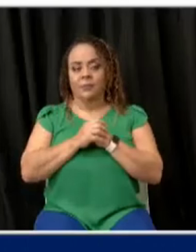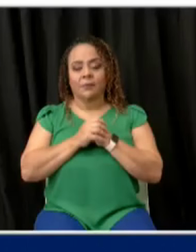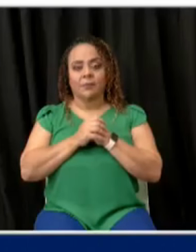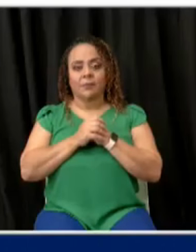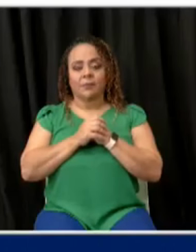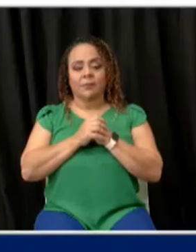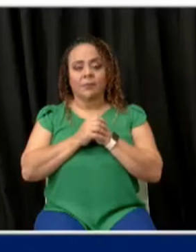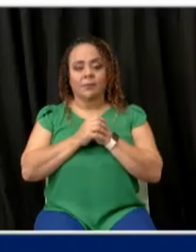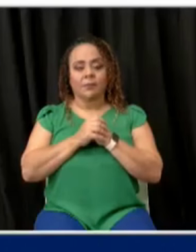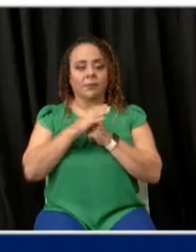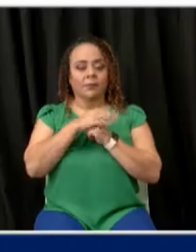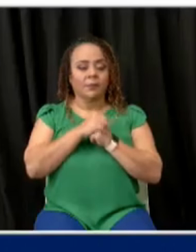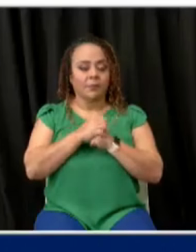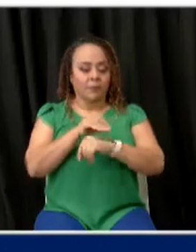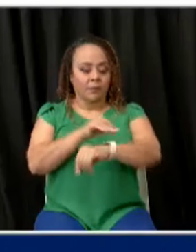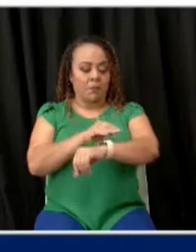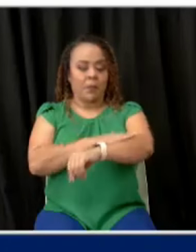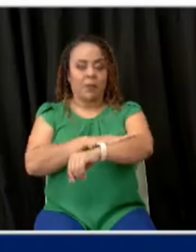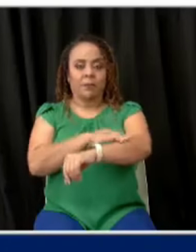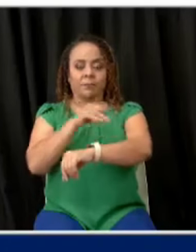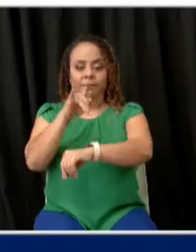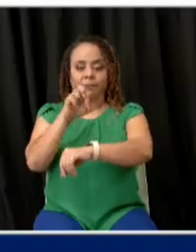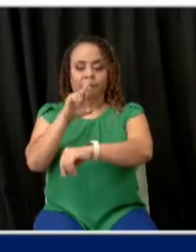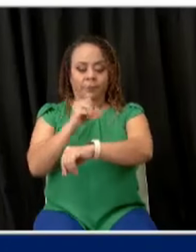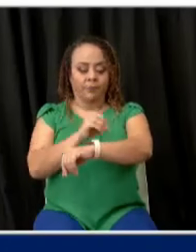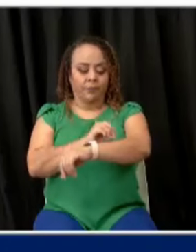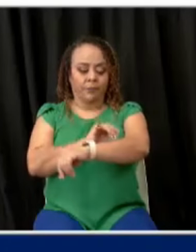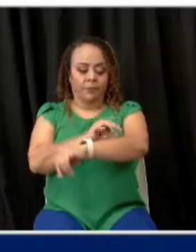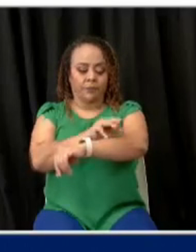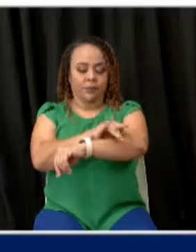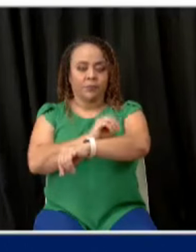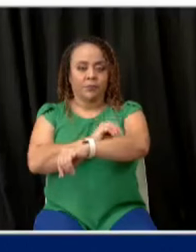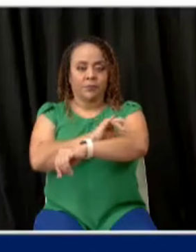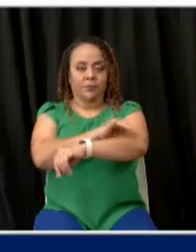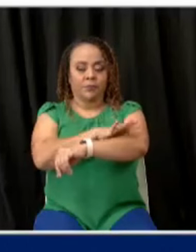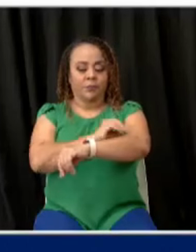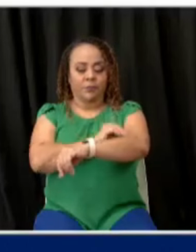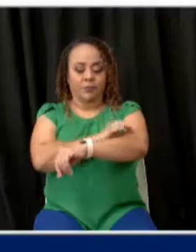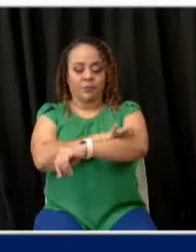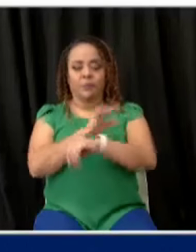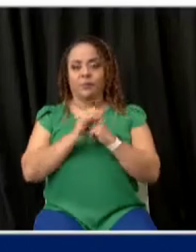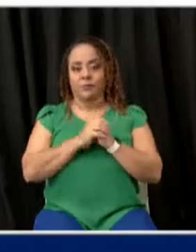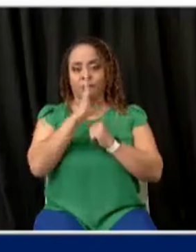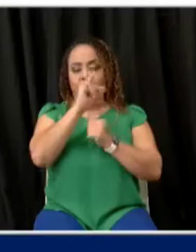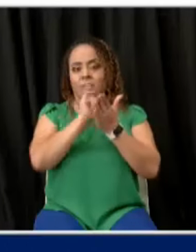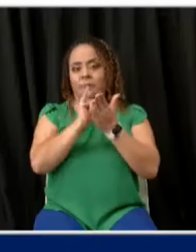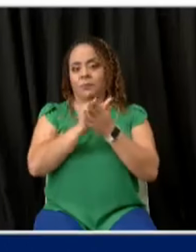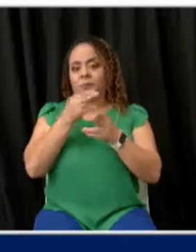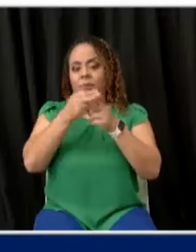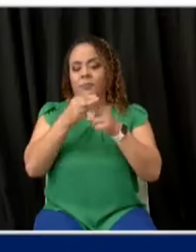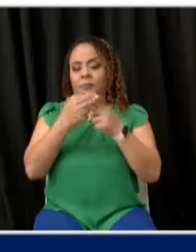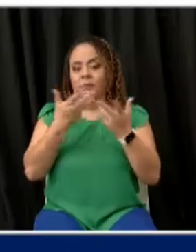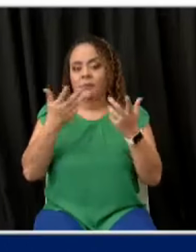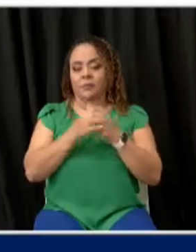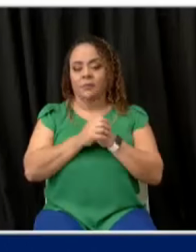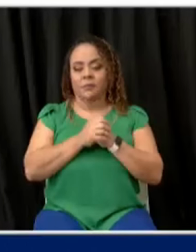los poros, las glándulas sudoríparas empiezan a mojar la piel y se da lo que se llama el